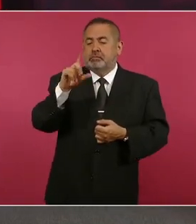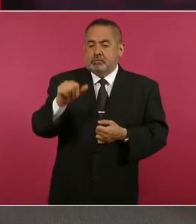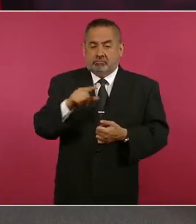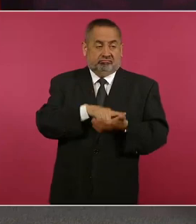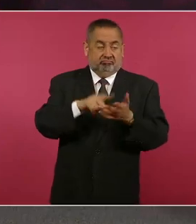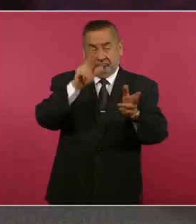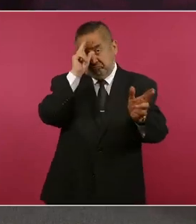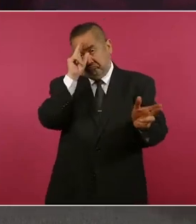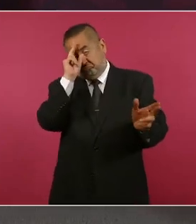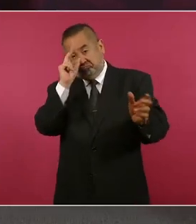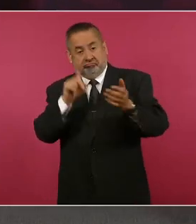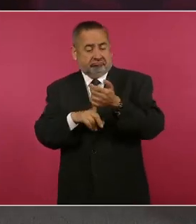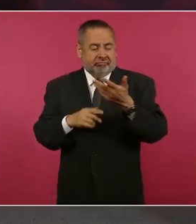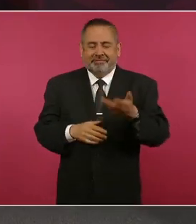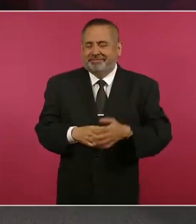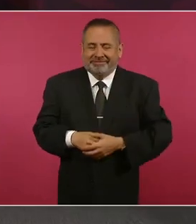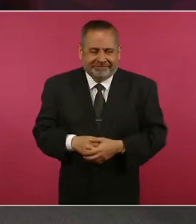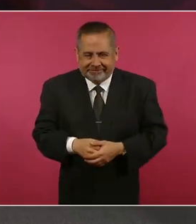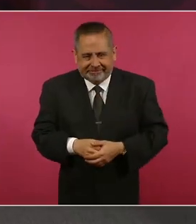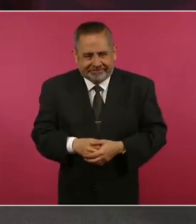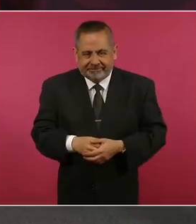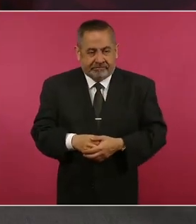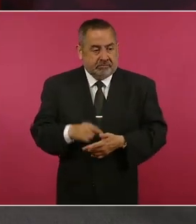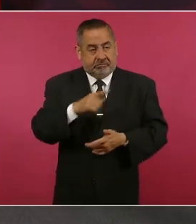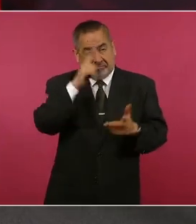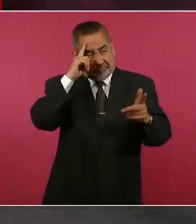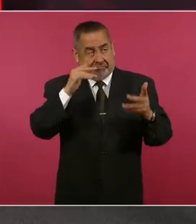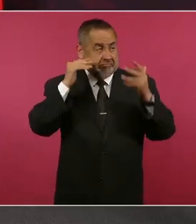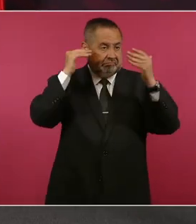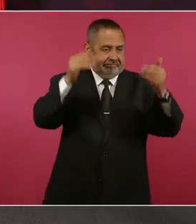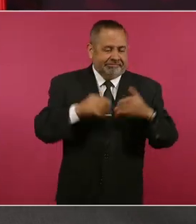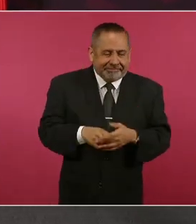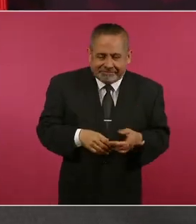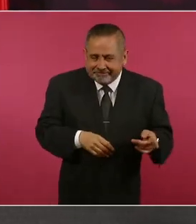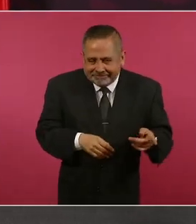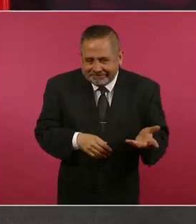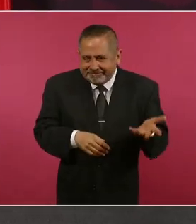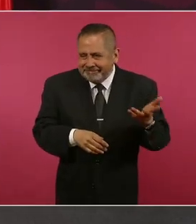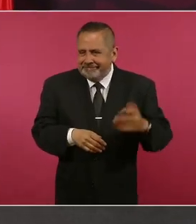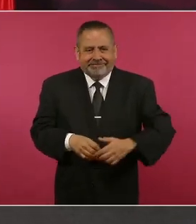intelectual también, de alto rango,